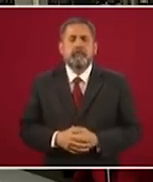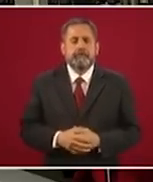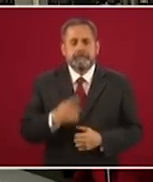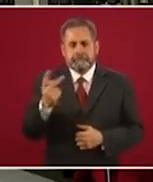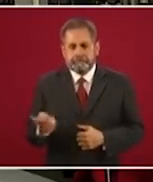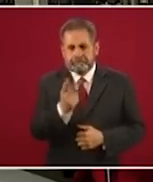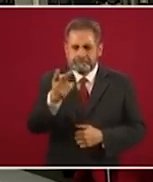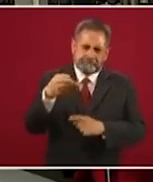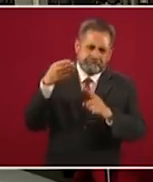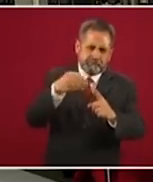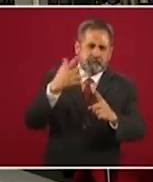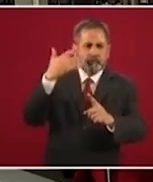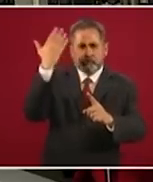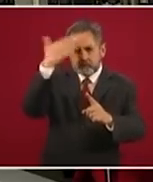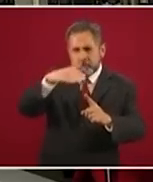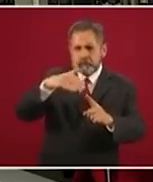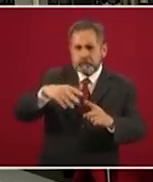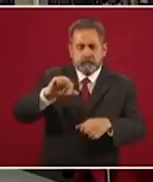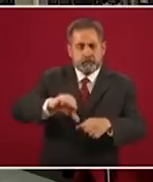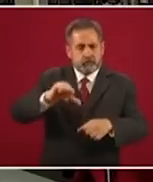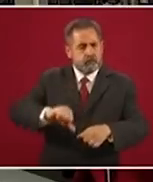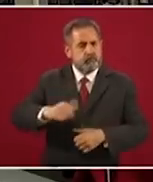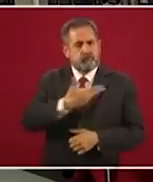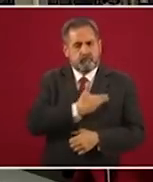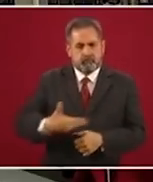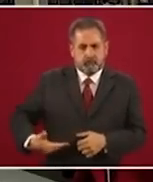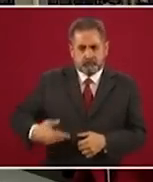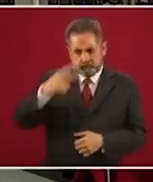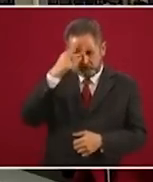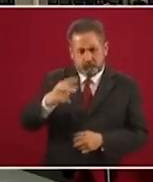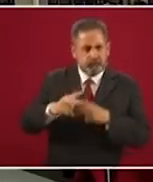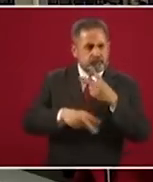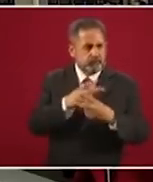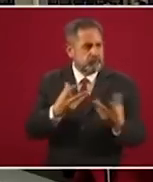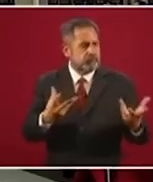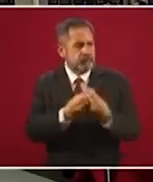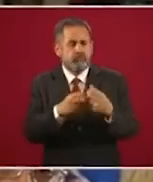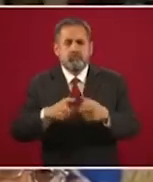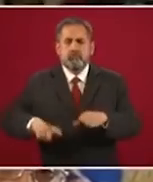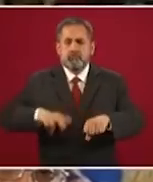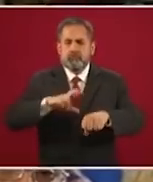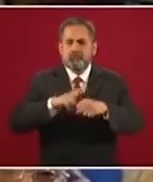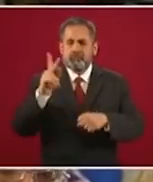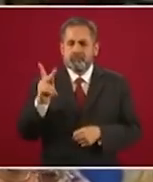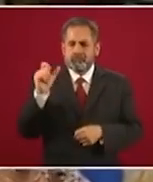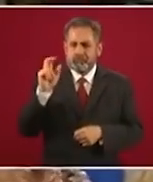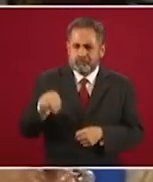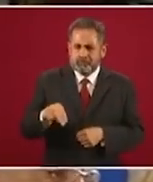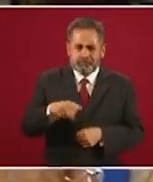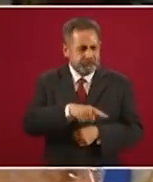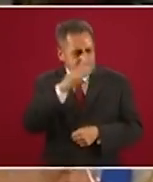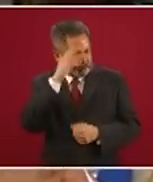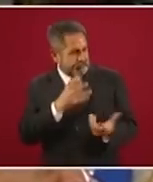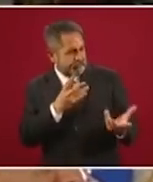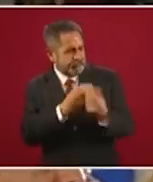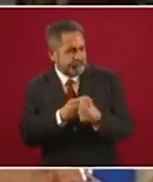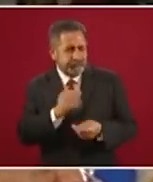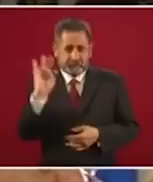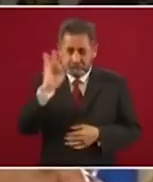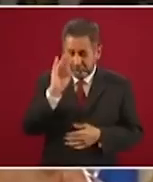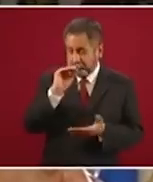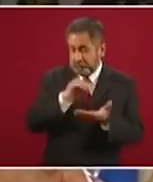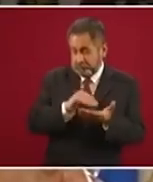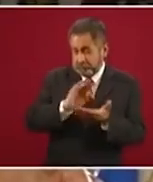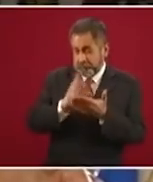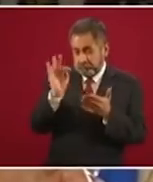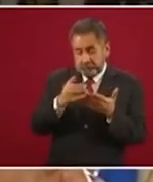pregunta en particular, se sabe que hoy el presidente de la República tiene una reunión con los gobernadores del PAN. ¿Sí existe la expectativa de que todavía se abra